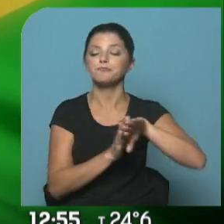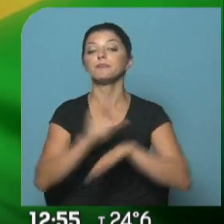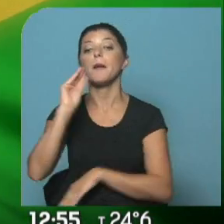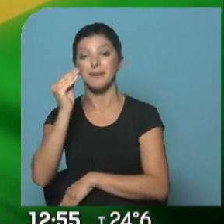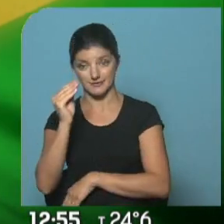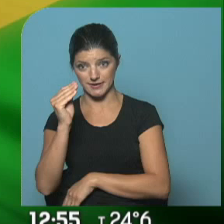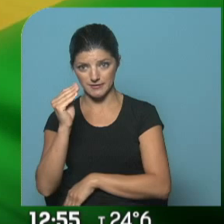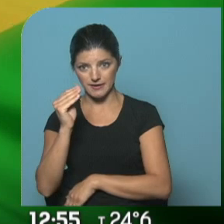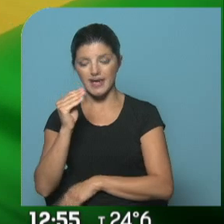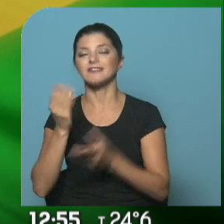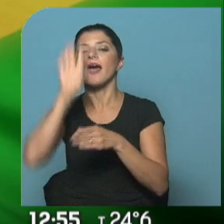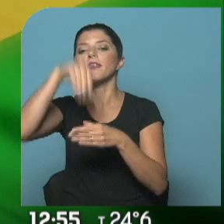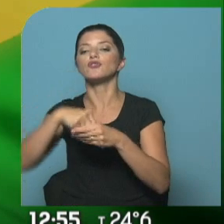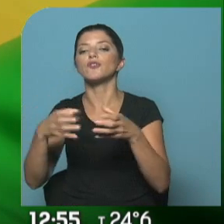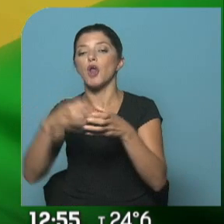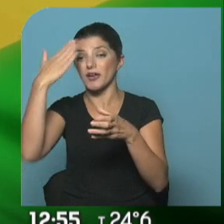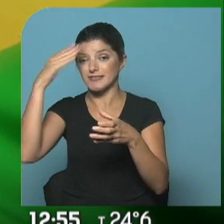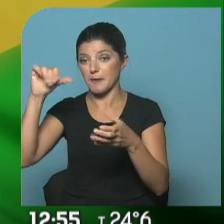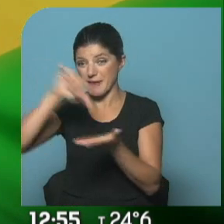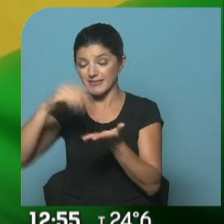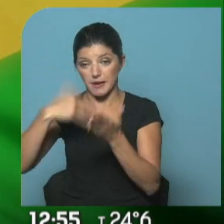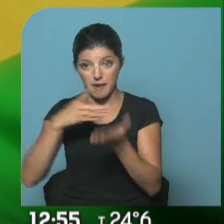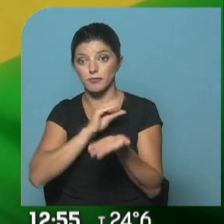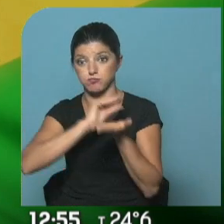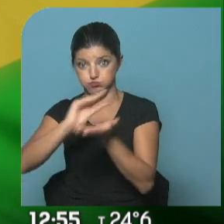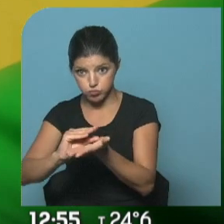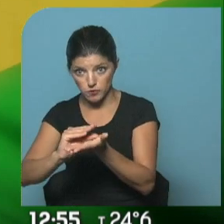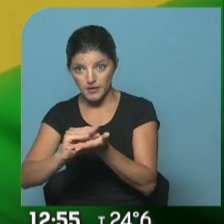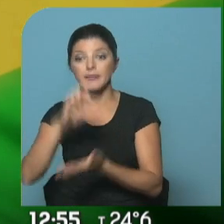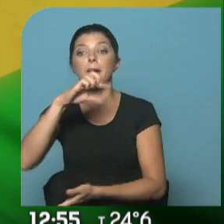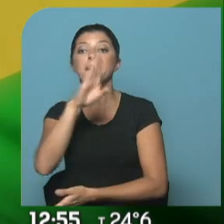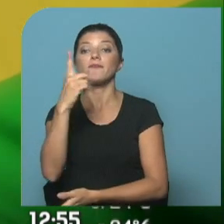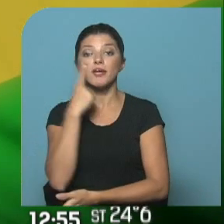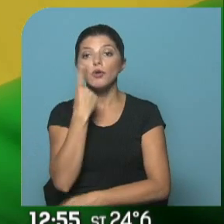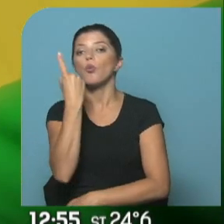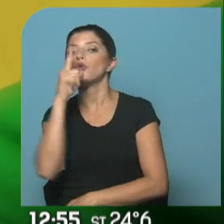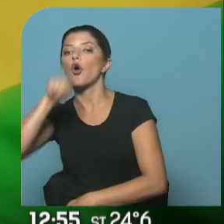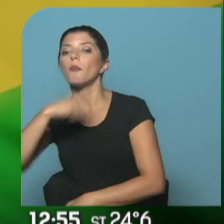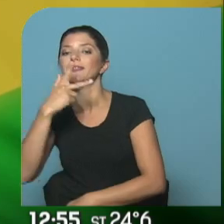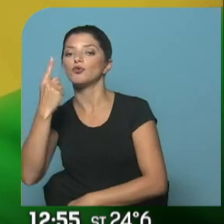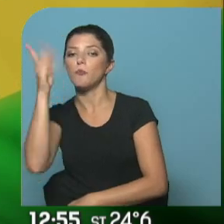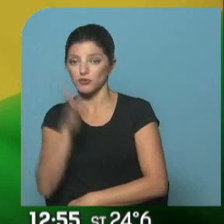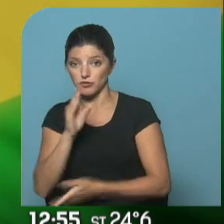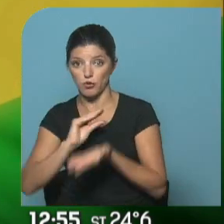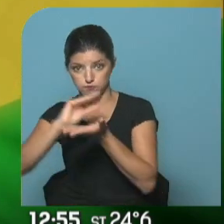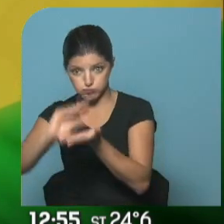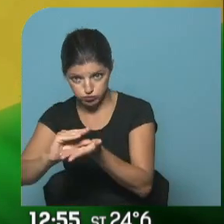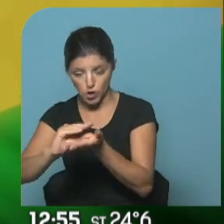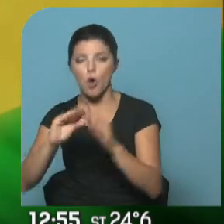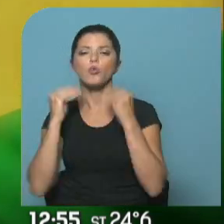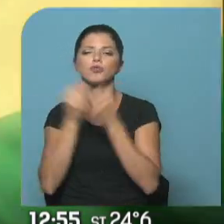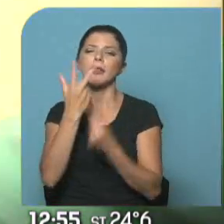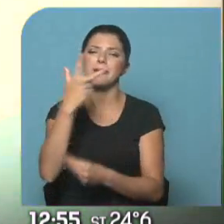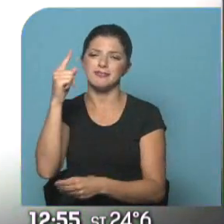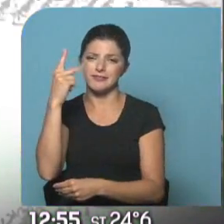los 15 países con mayores gastos militares, un 1,31% de su PBI, alrededor de 23.700 millones